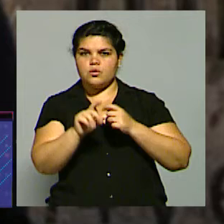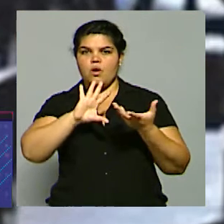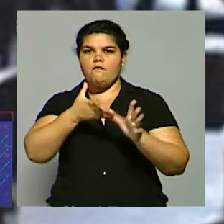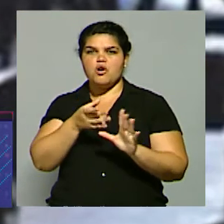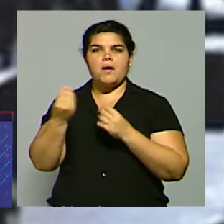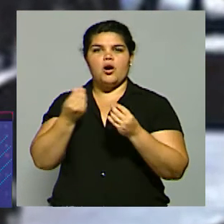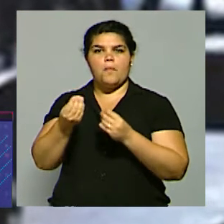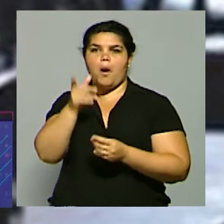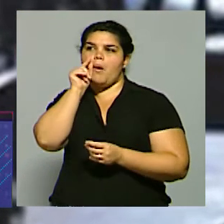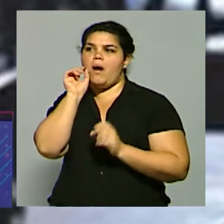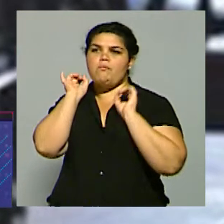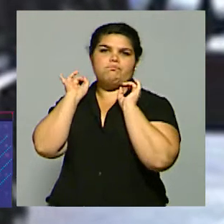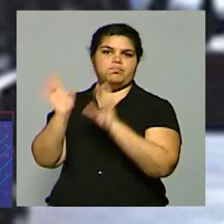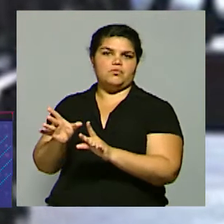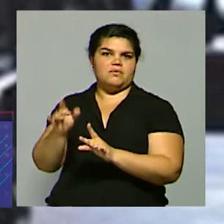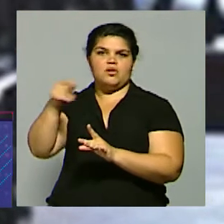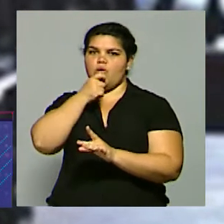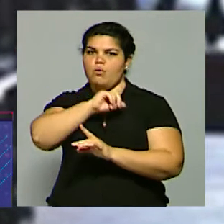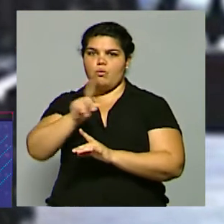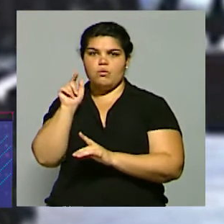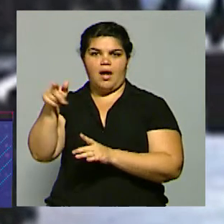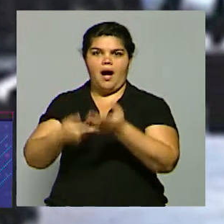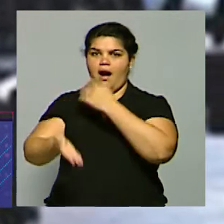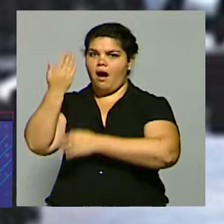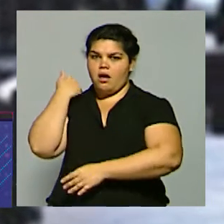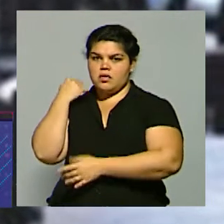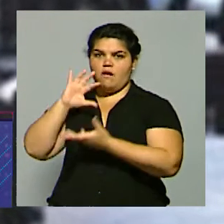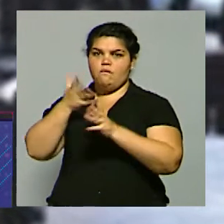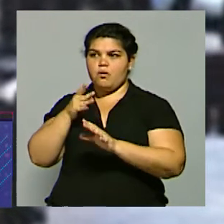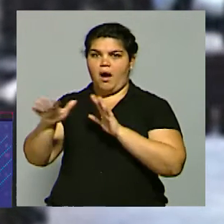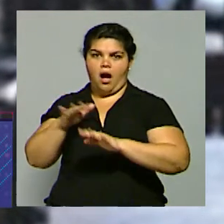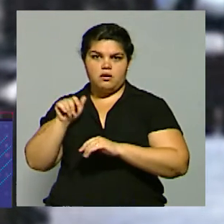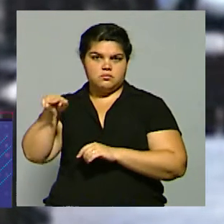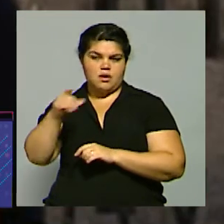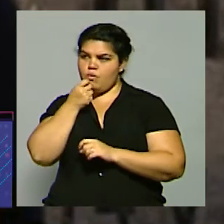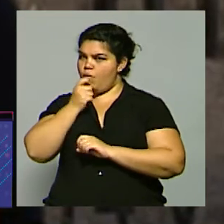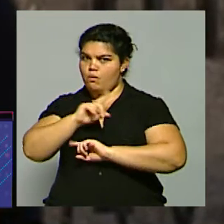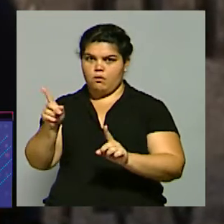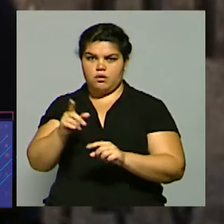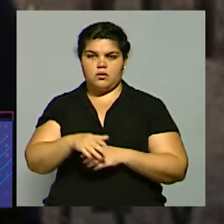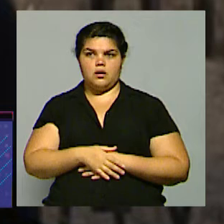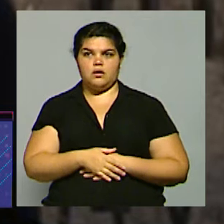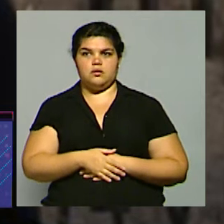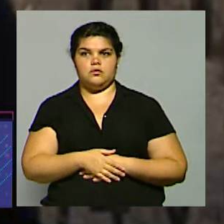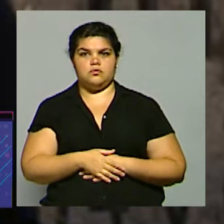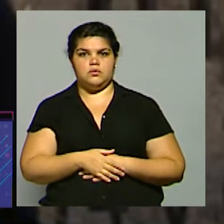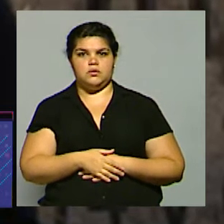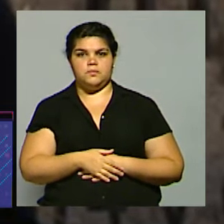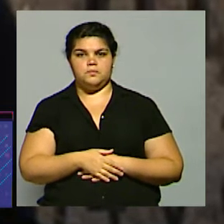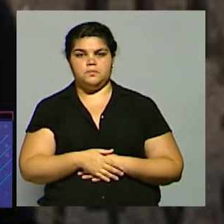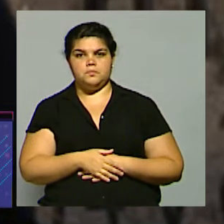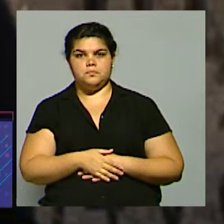el genocidio, repudian ese tipo de accionar y vienen a saldar ese silencio, me